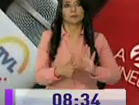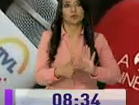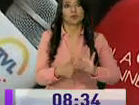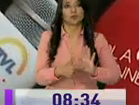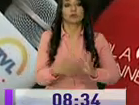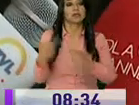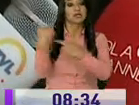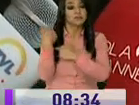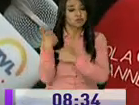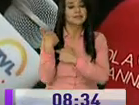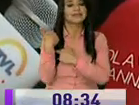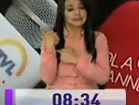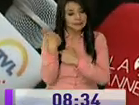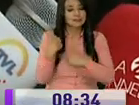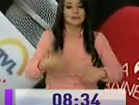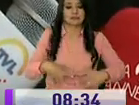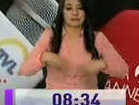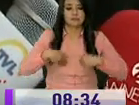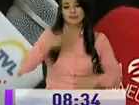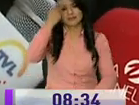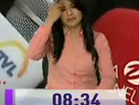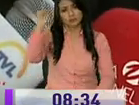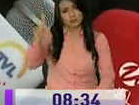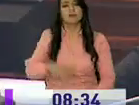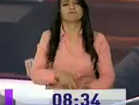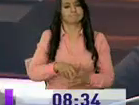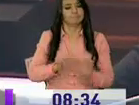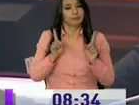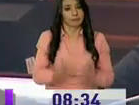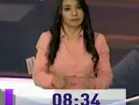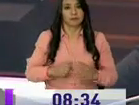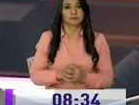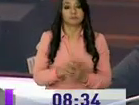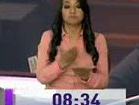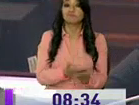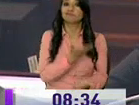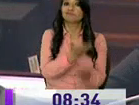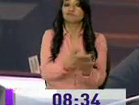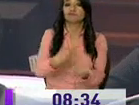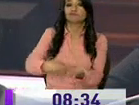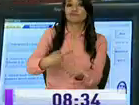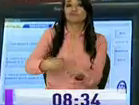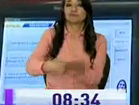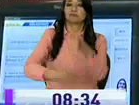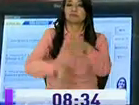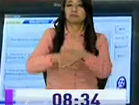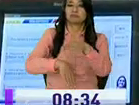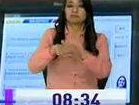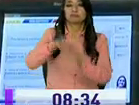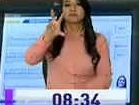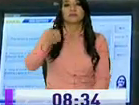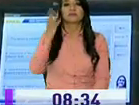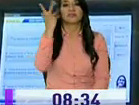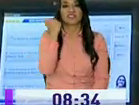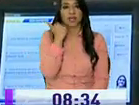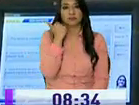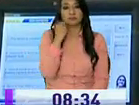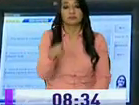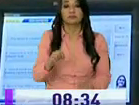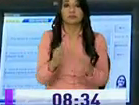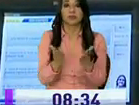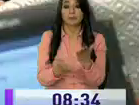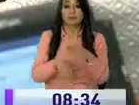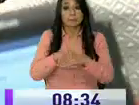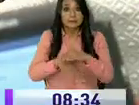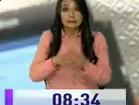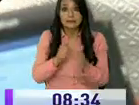asumir responsabilidades, tomar las decisiones que corresponden. El proyecto deberá ser tratado en el máximo de 30 días. Si los legisladores